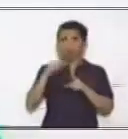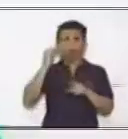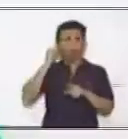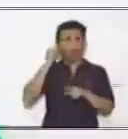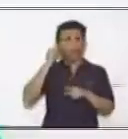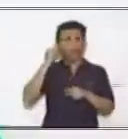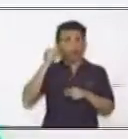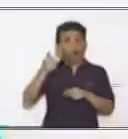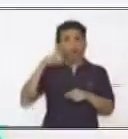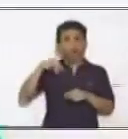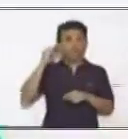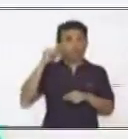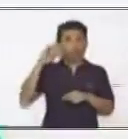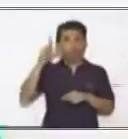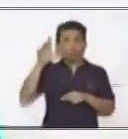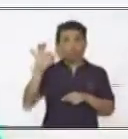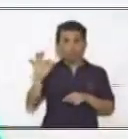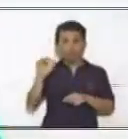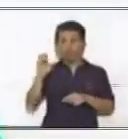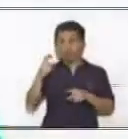ángulos.